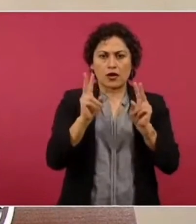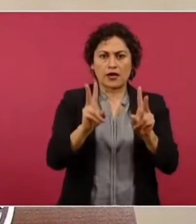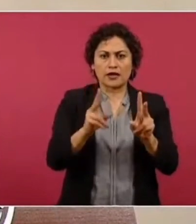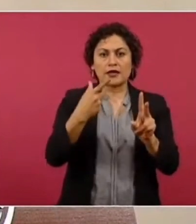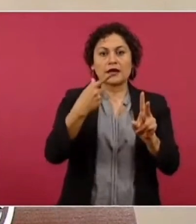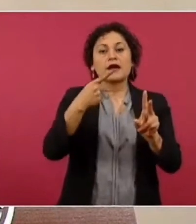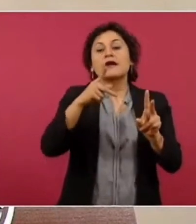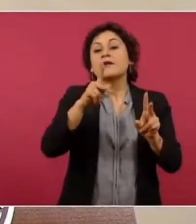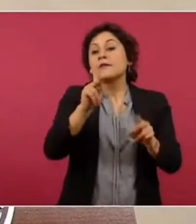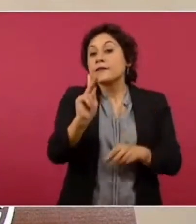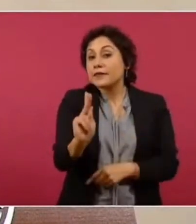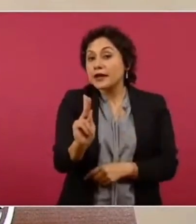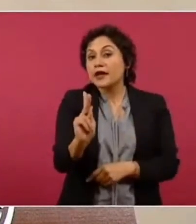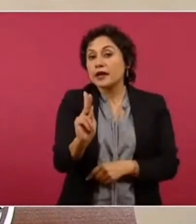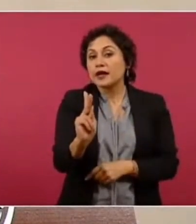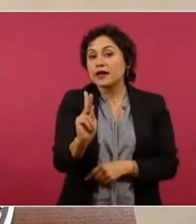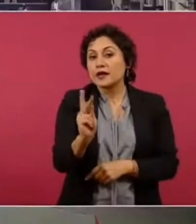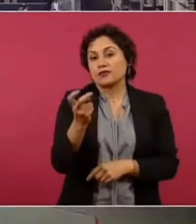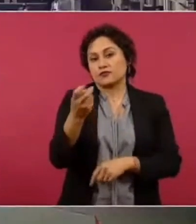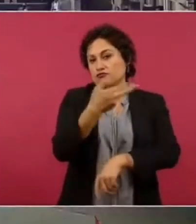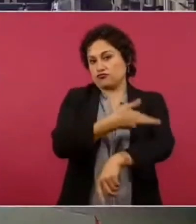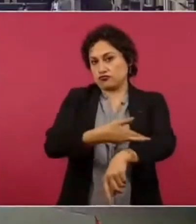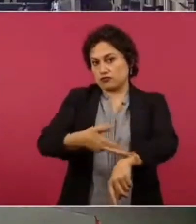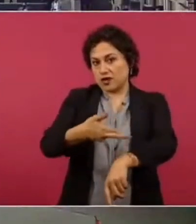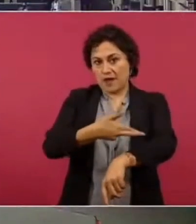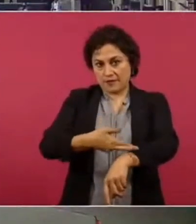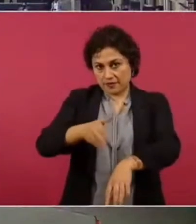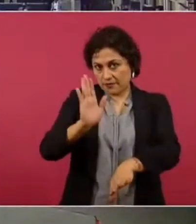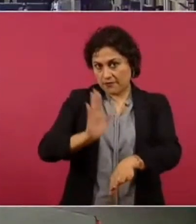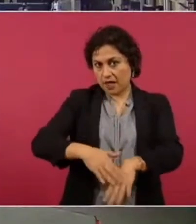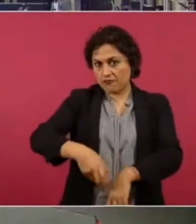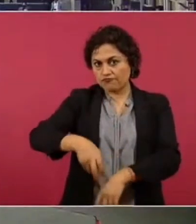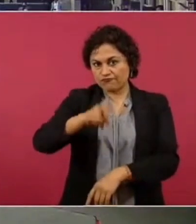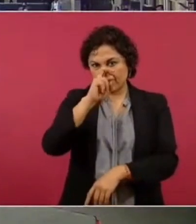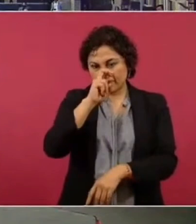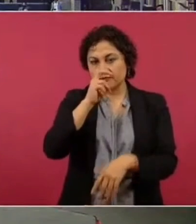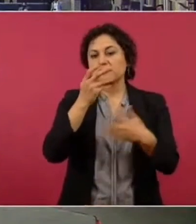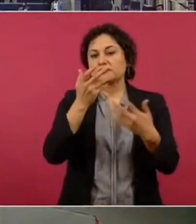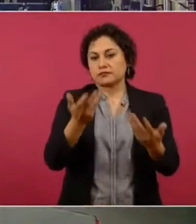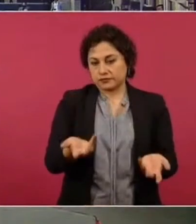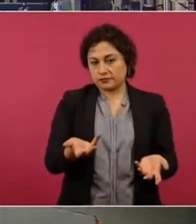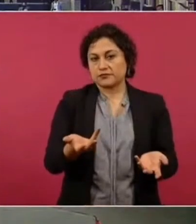Pero de todas maneras es un trámite que puede ser